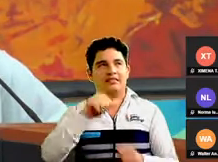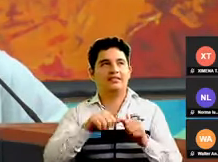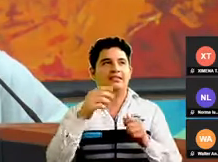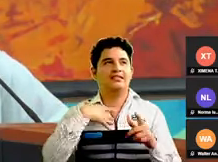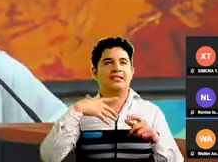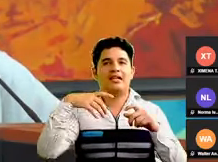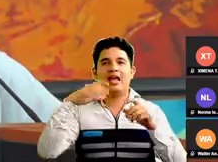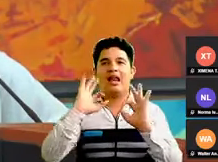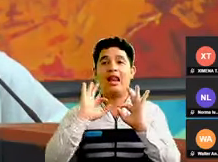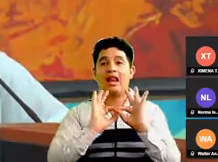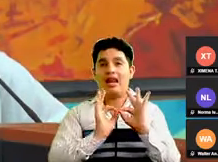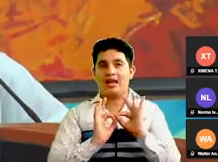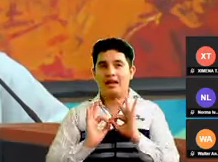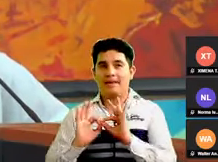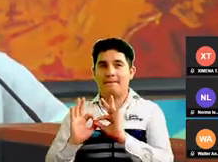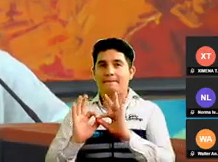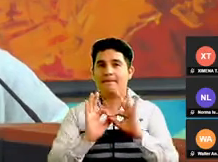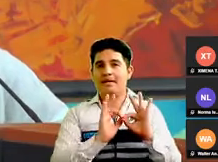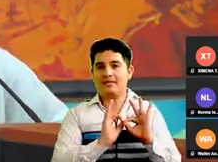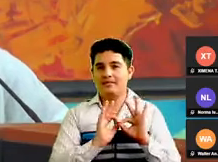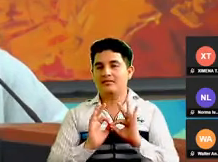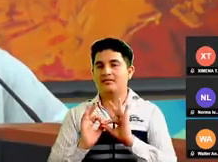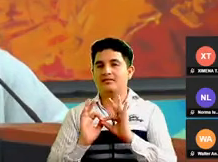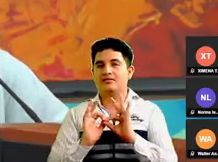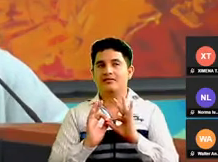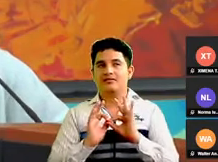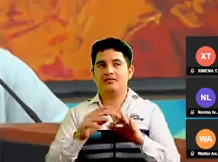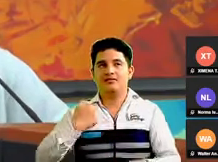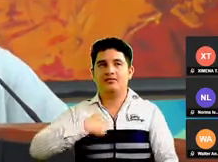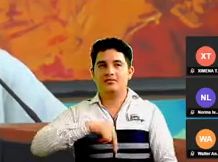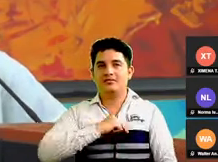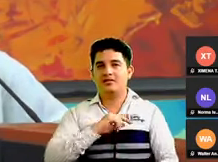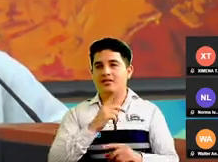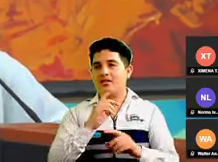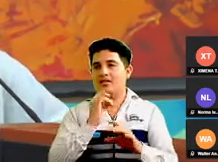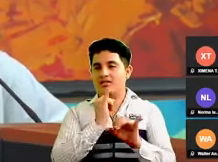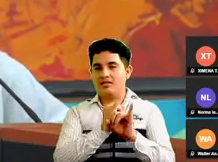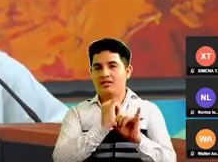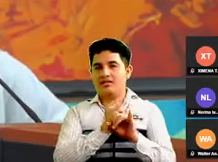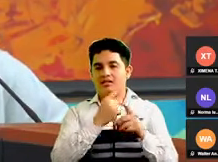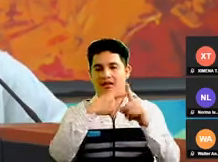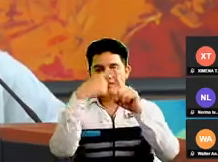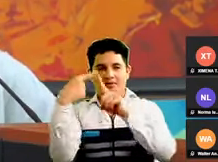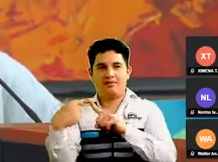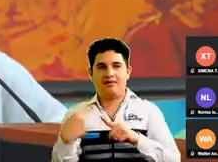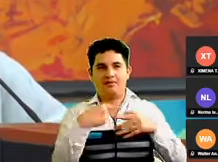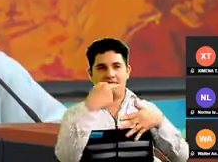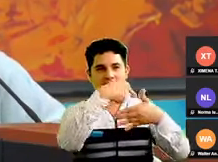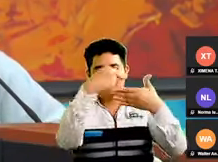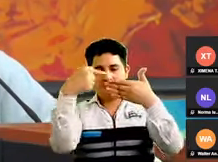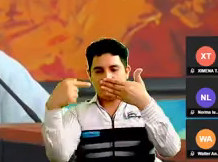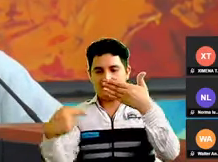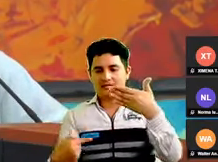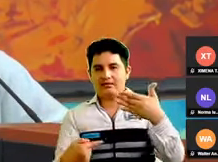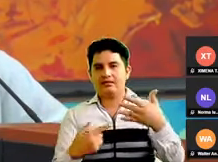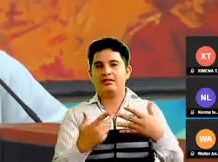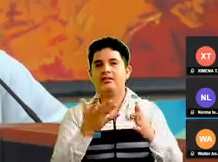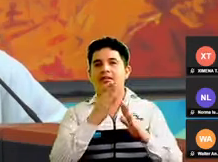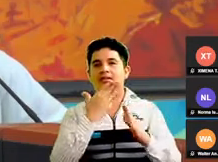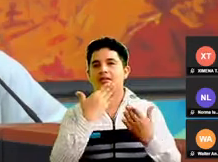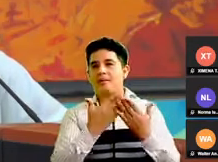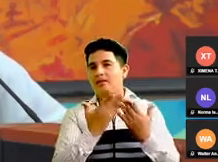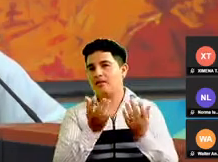la limpieza de nuestra institución, entre otras cosas. También aprovecho